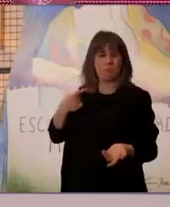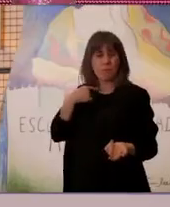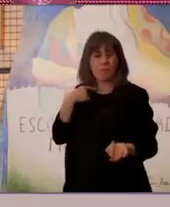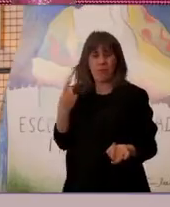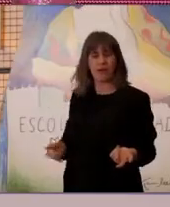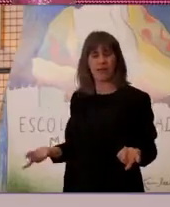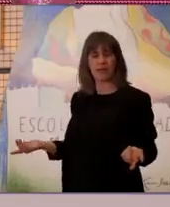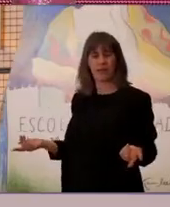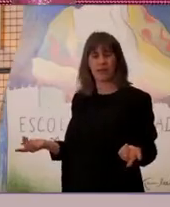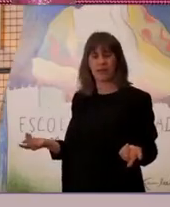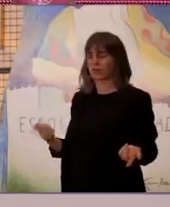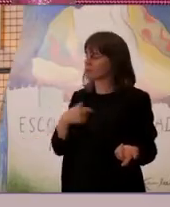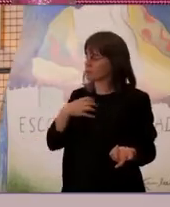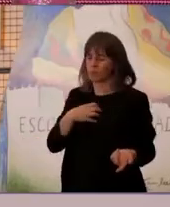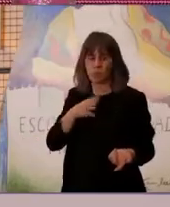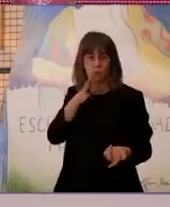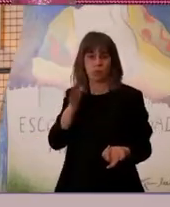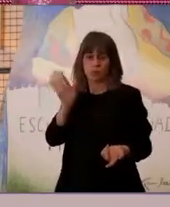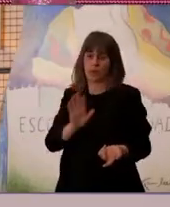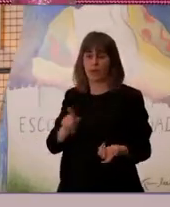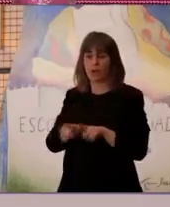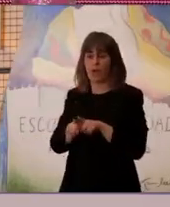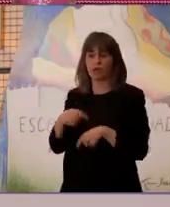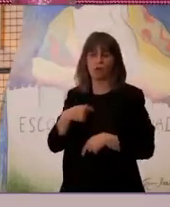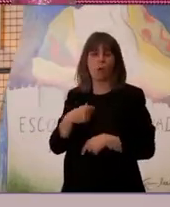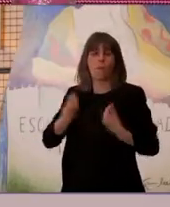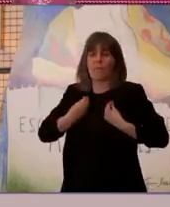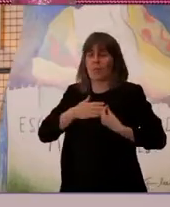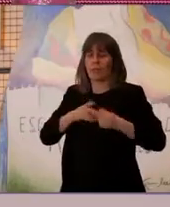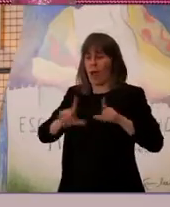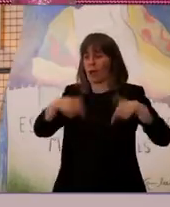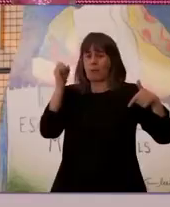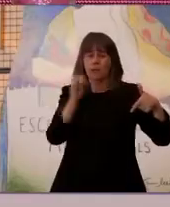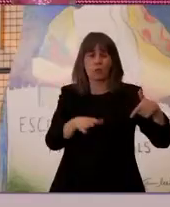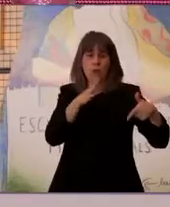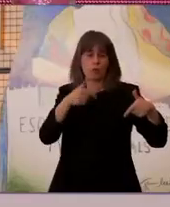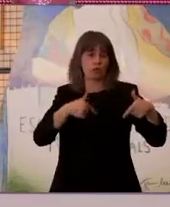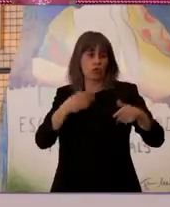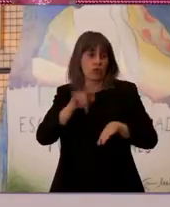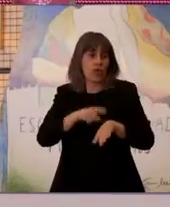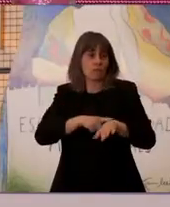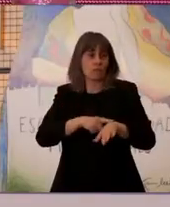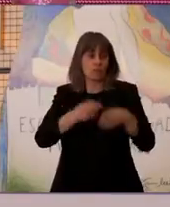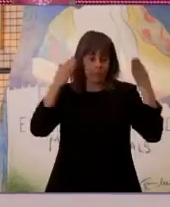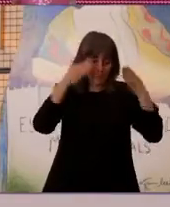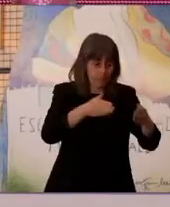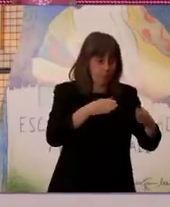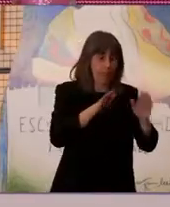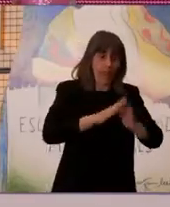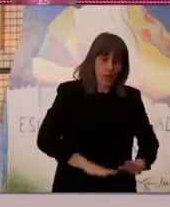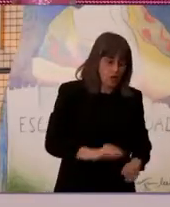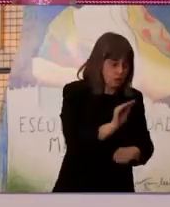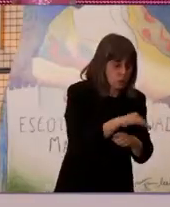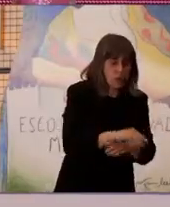pienso que he tirado la basura mi vida porque la he pasado cuidando a mis hijos cuidando a mi marido cuidando mi casa y tú me estás diciendo que